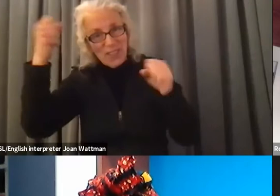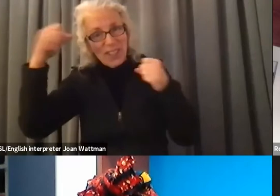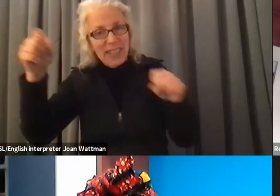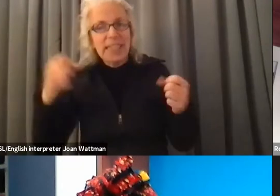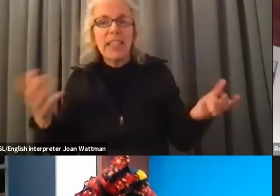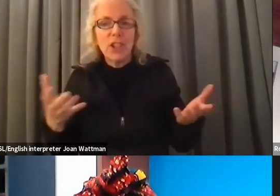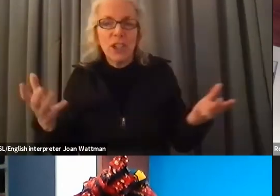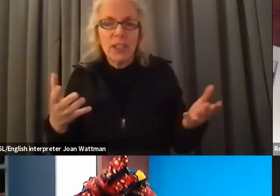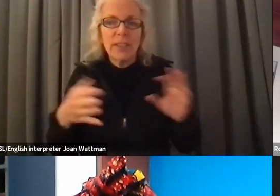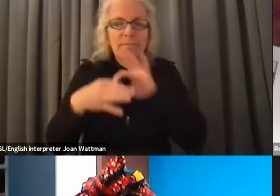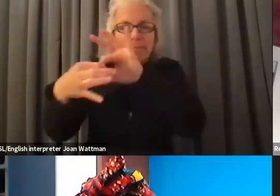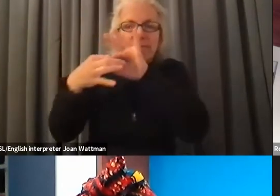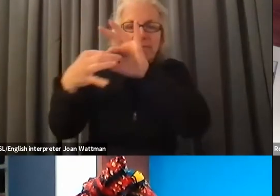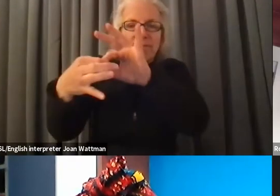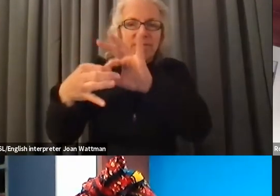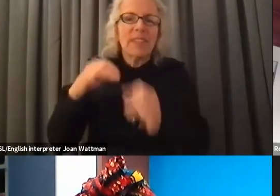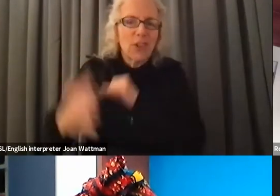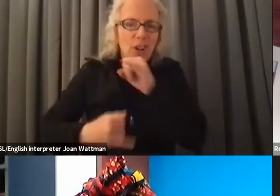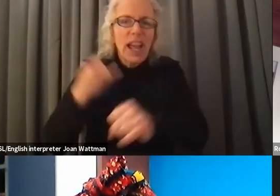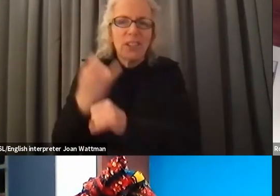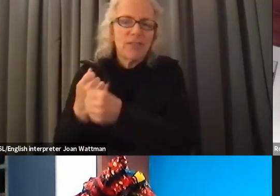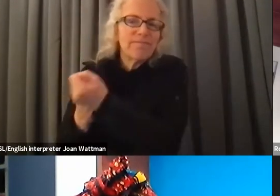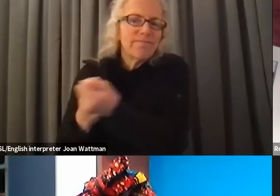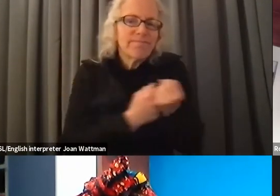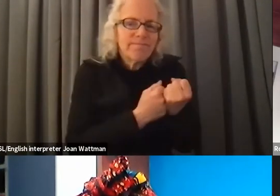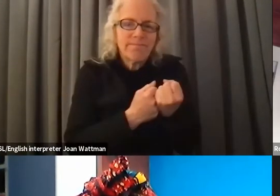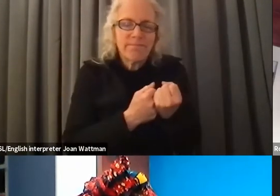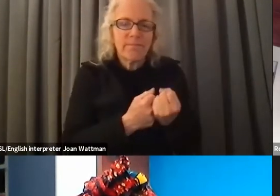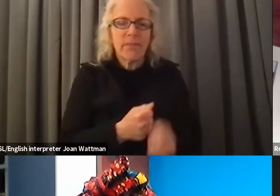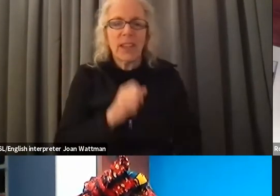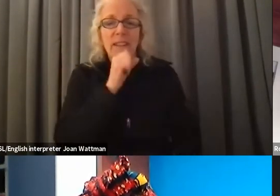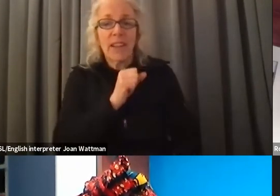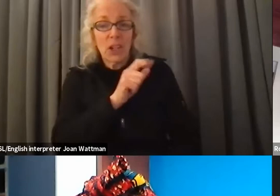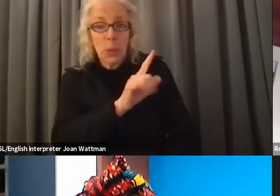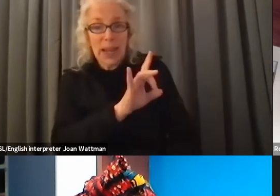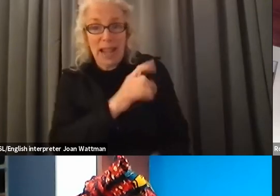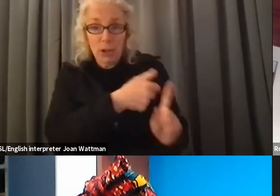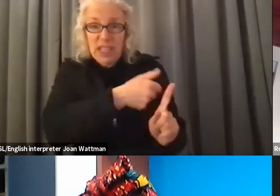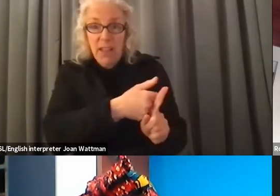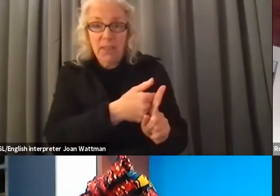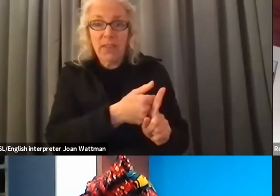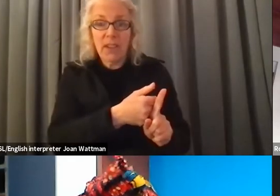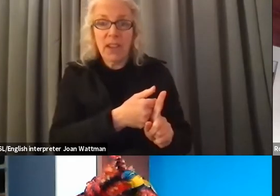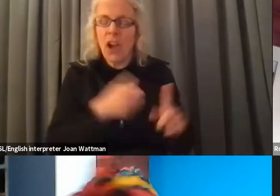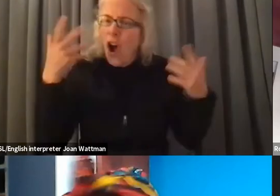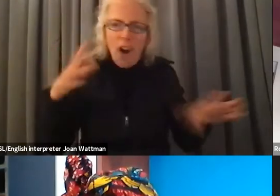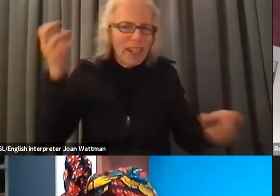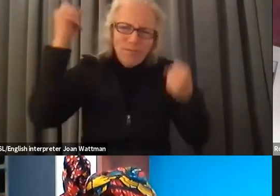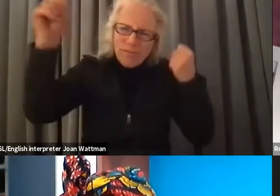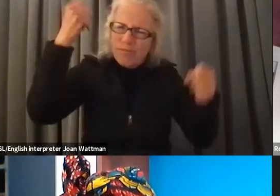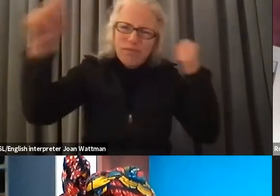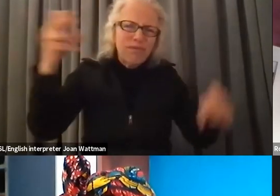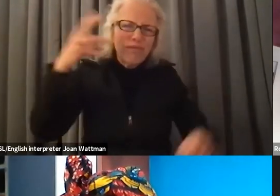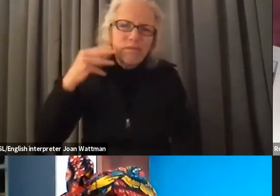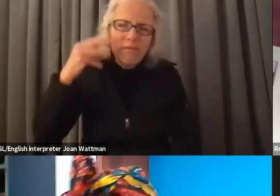28 años, Francia era ya una activista experimentada. Había luchado incansablemente por sus ríos, por